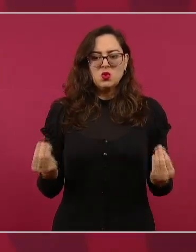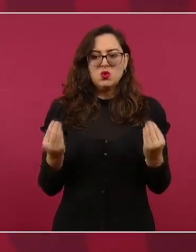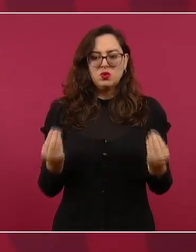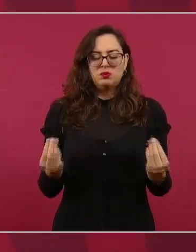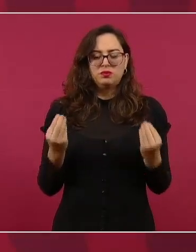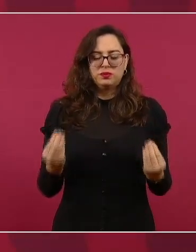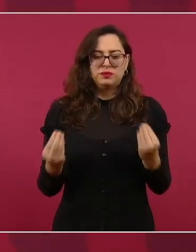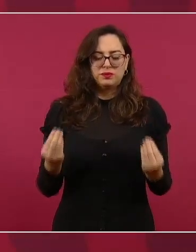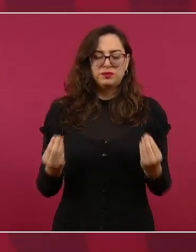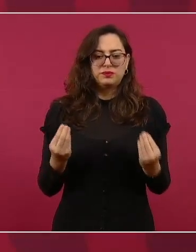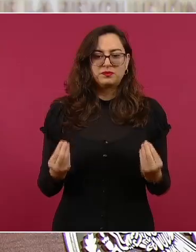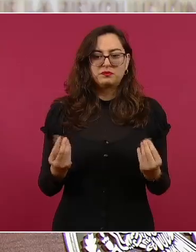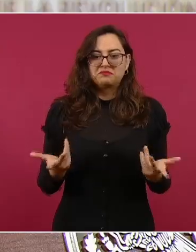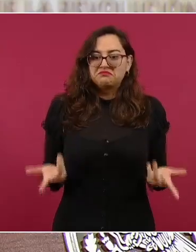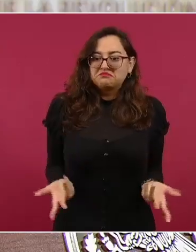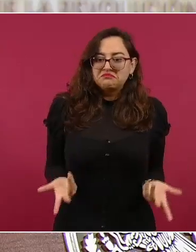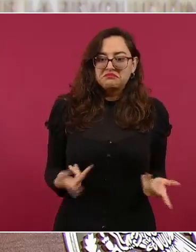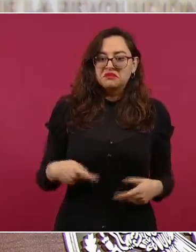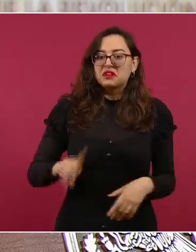que